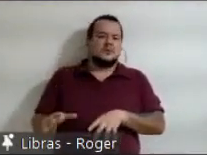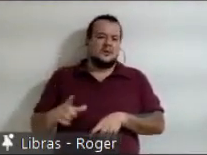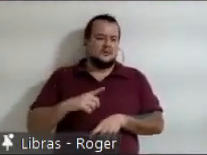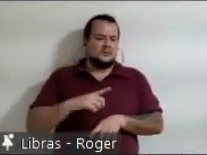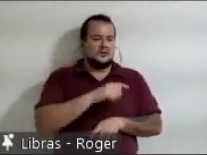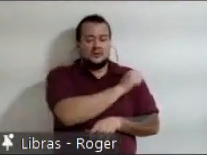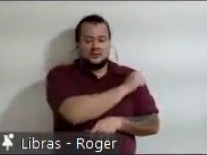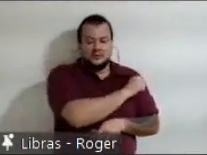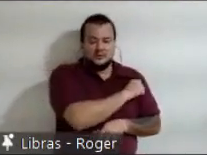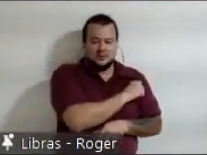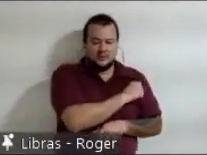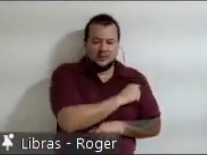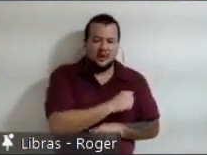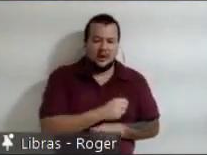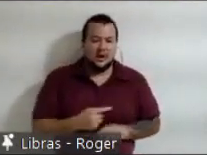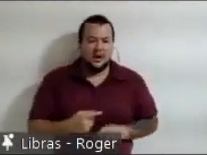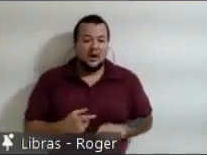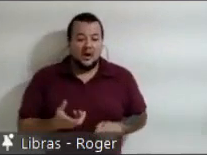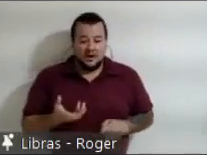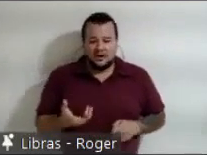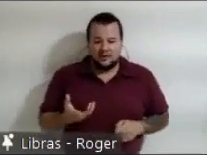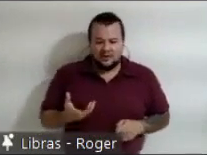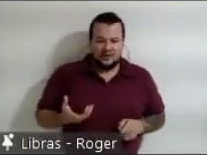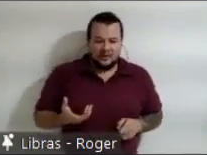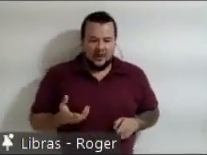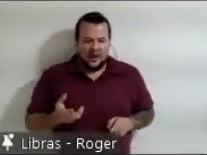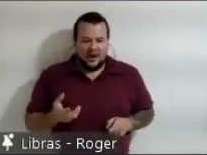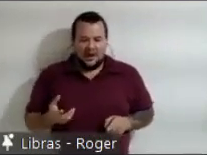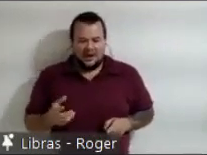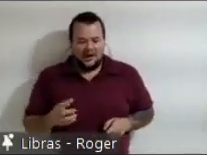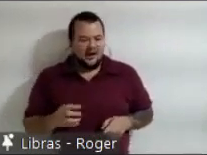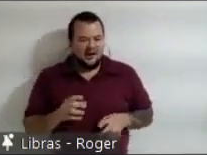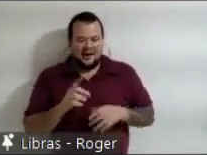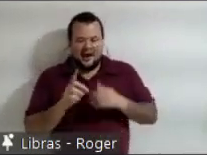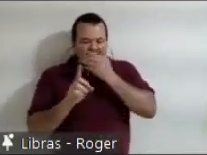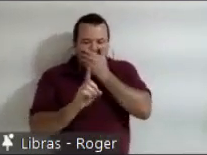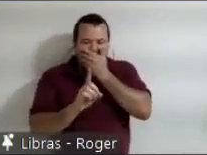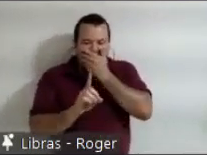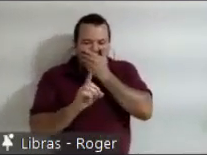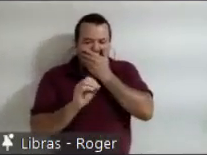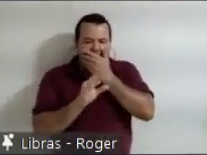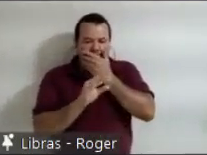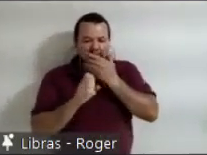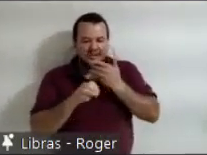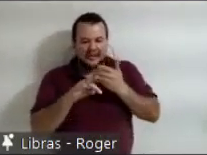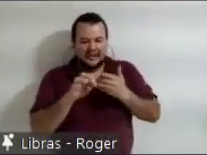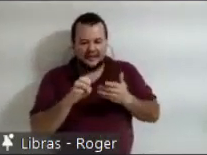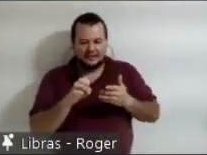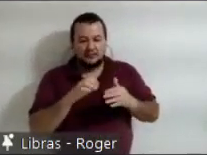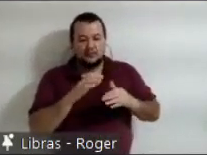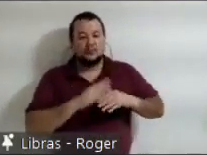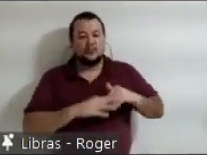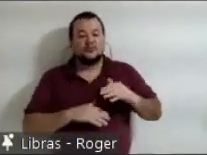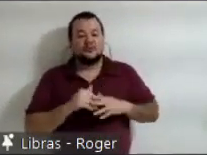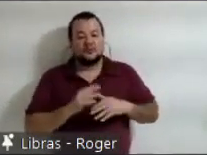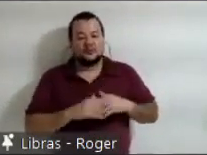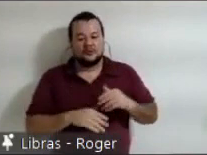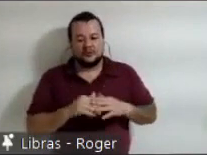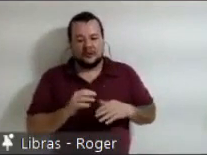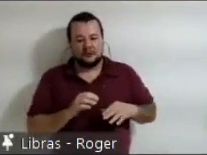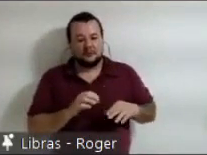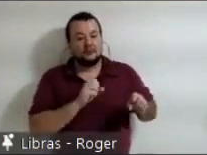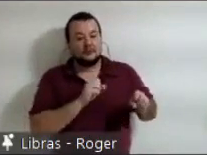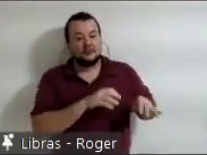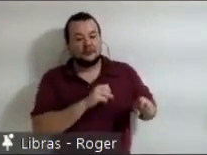quero ser un docente un profe sional de la educación que me dedico